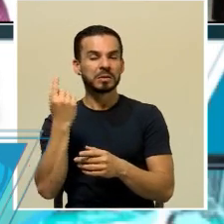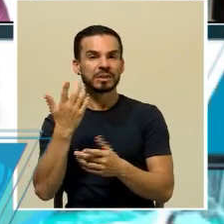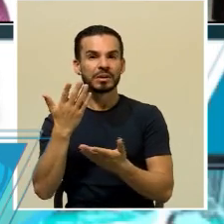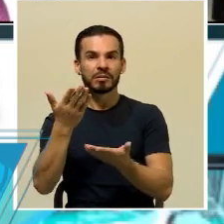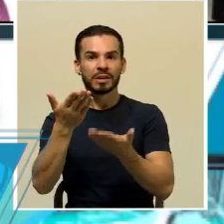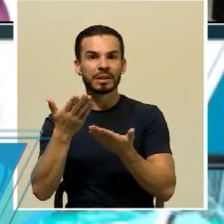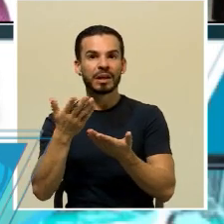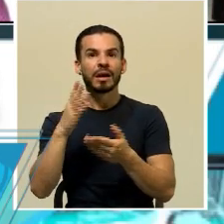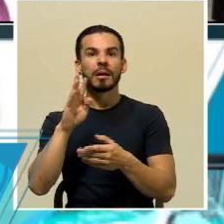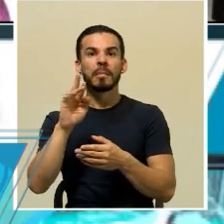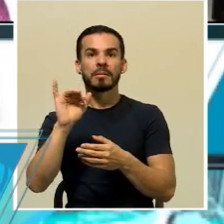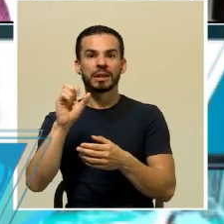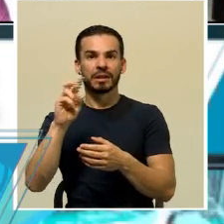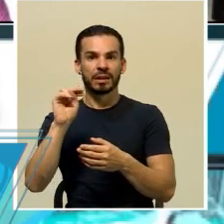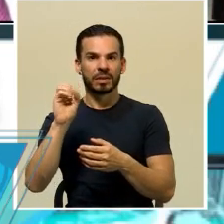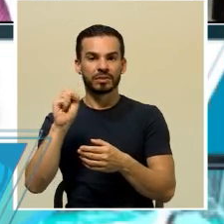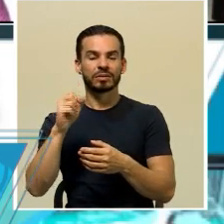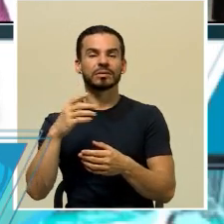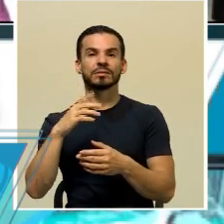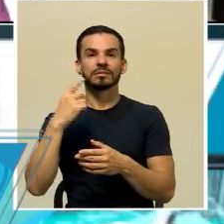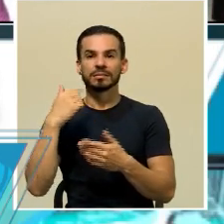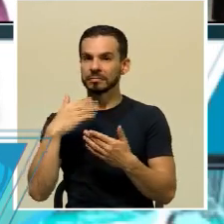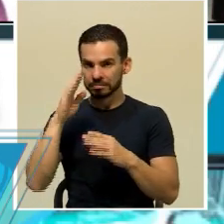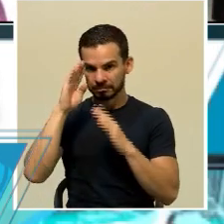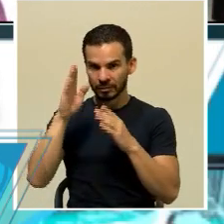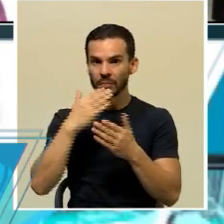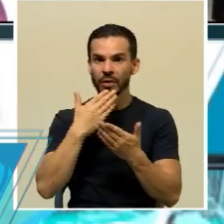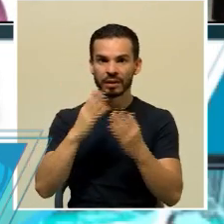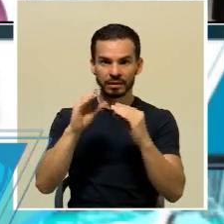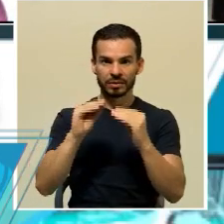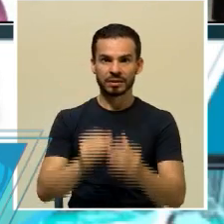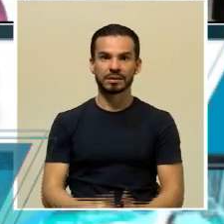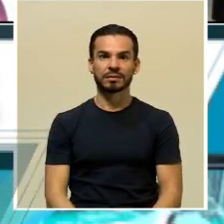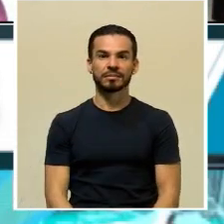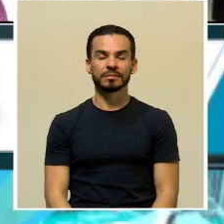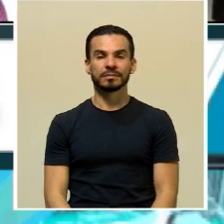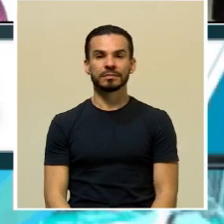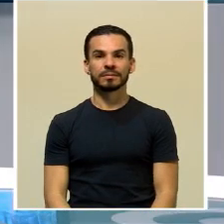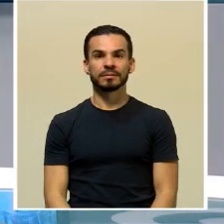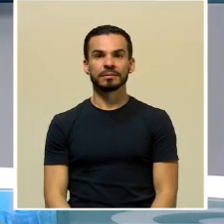siempre, don Eric Brienos. Buenas noches. Para servirle. Buenas noches.